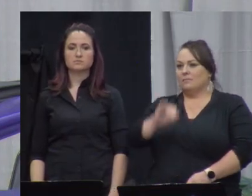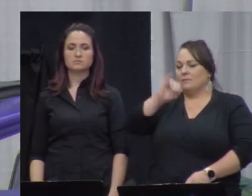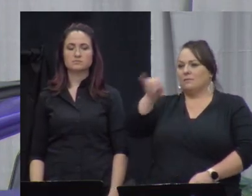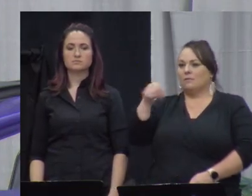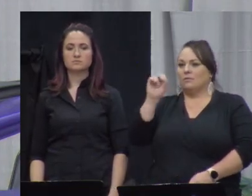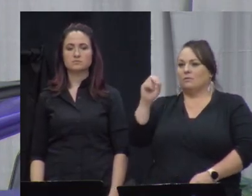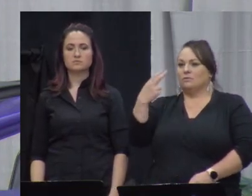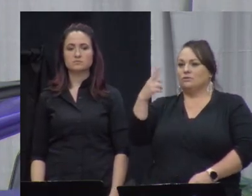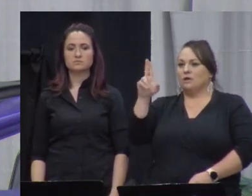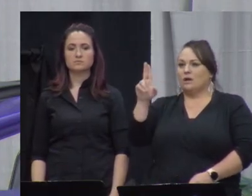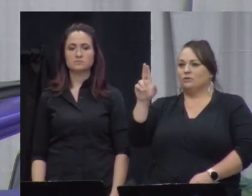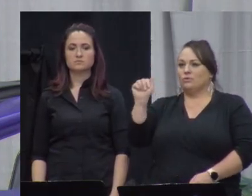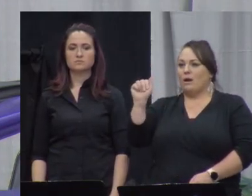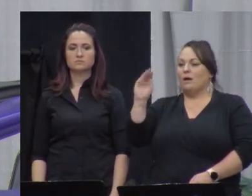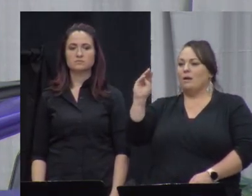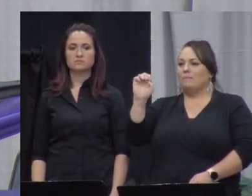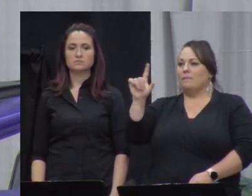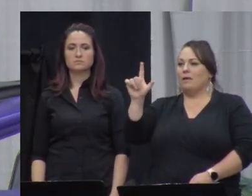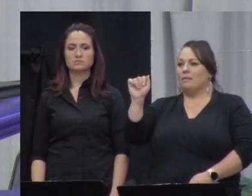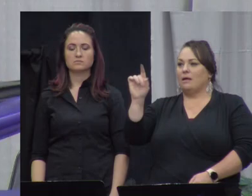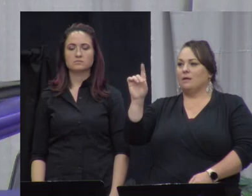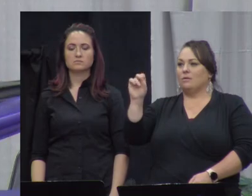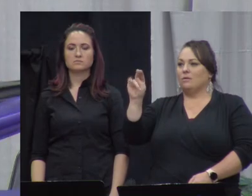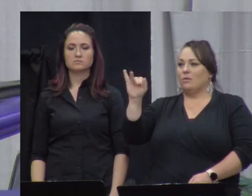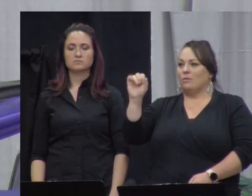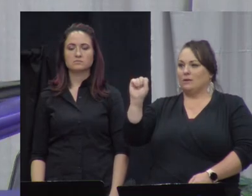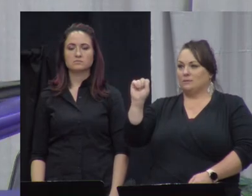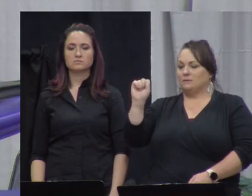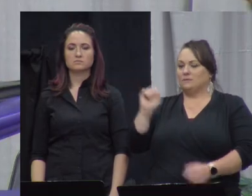Joshua Maladonis.